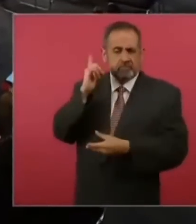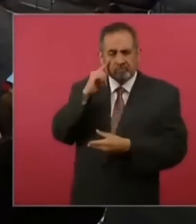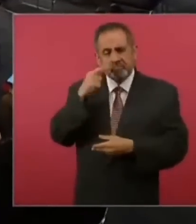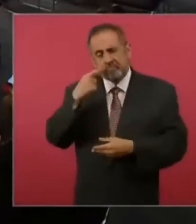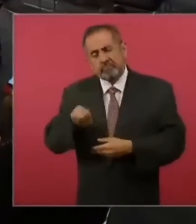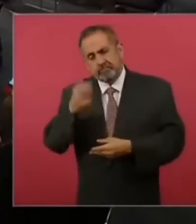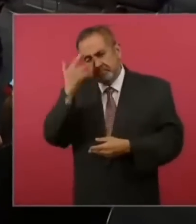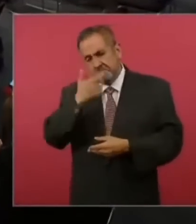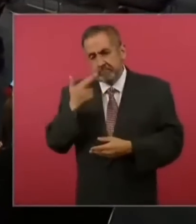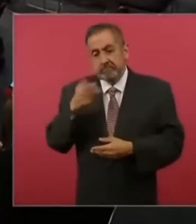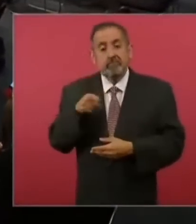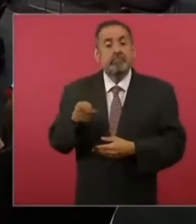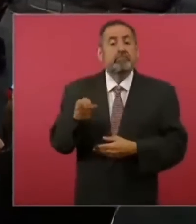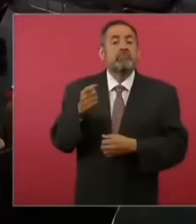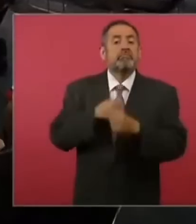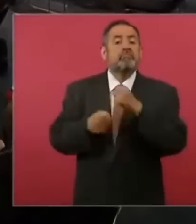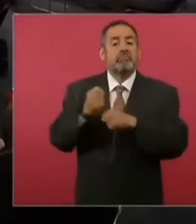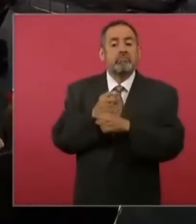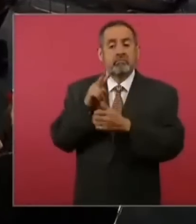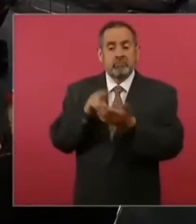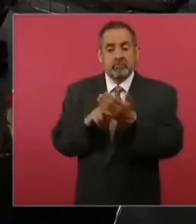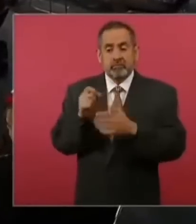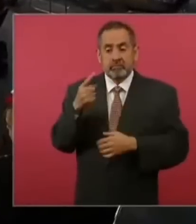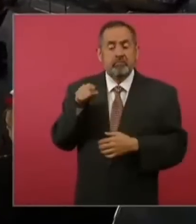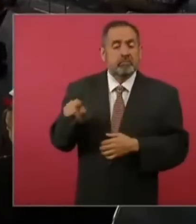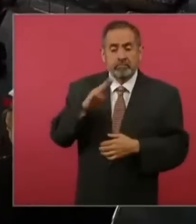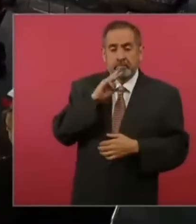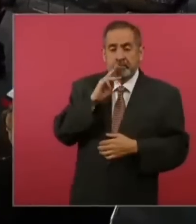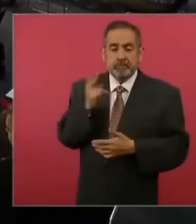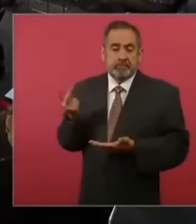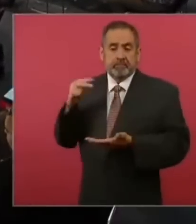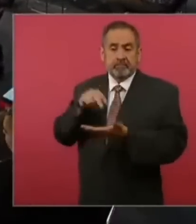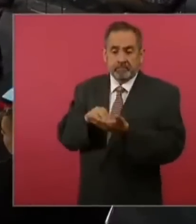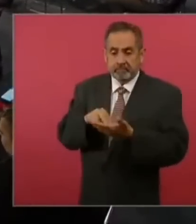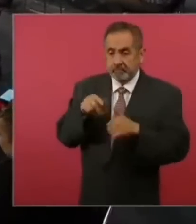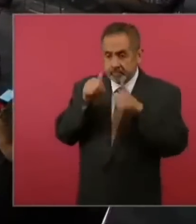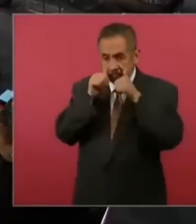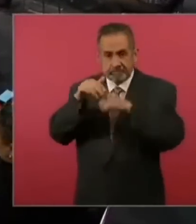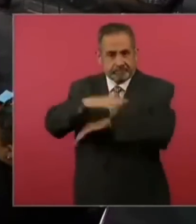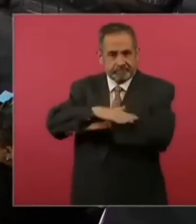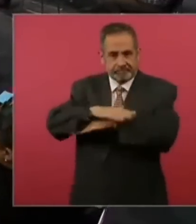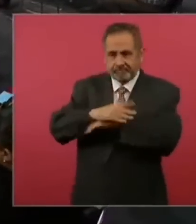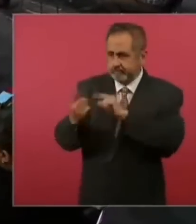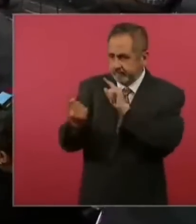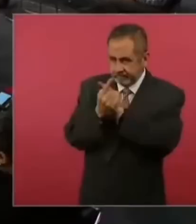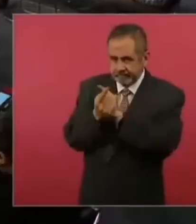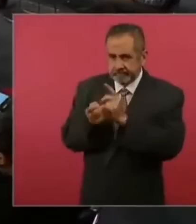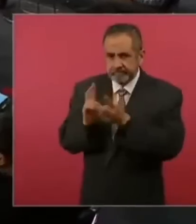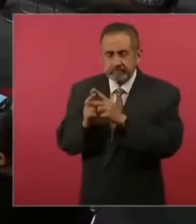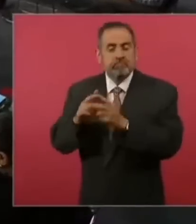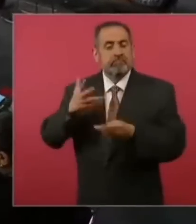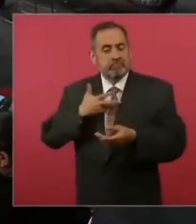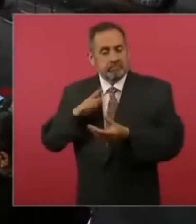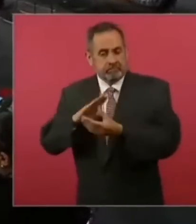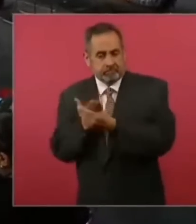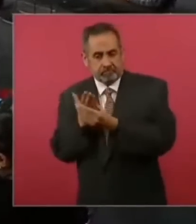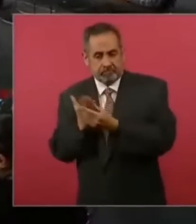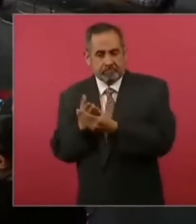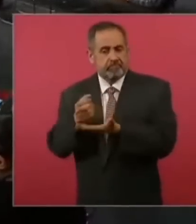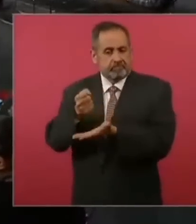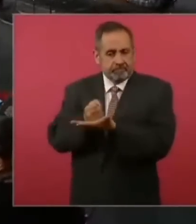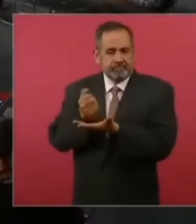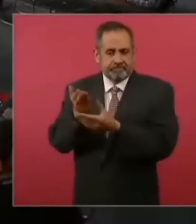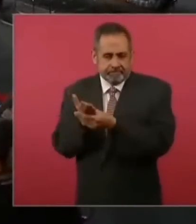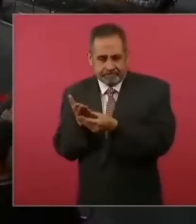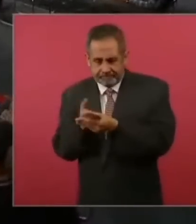hecho, vino en el 2021 una de las mamás a Atención Ciudadana y también traemos la copia del recibido